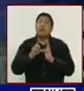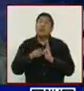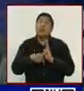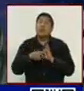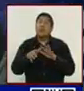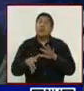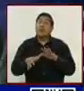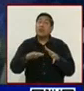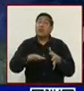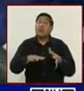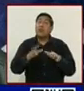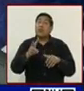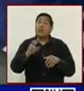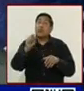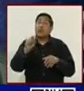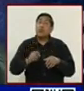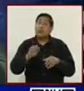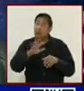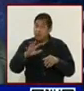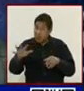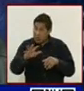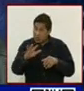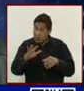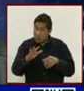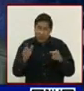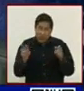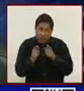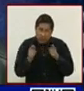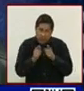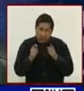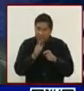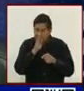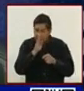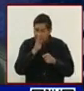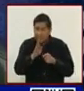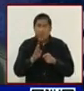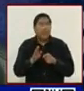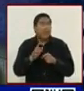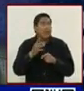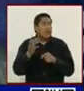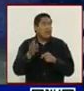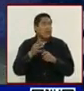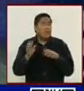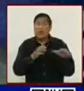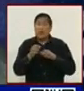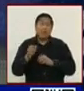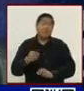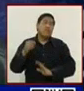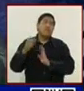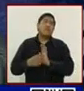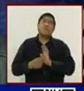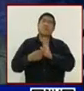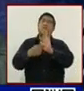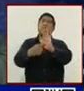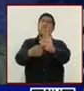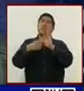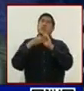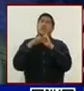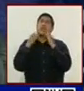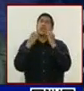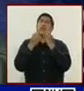más o menos 2:55, tenemos un cronograma muy, muy, muy rígido, muy específico. Se hace la presentación oficial del